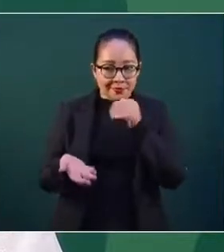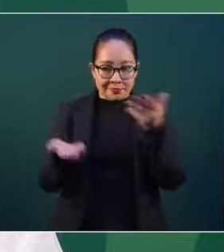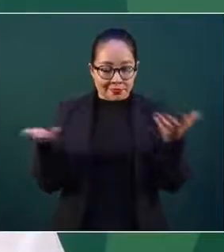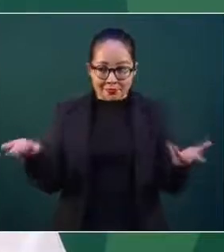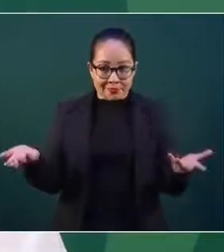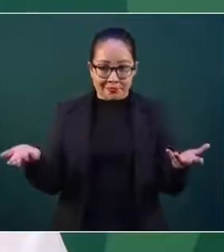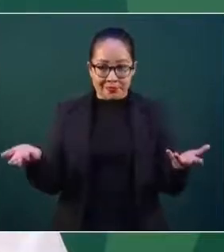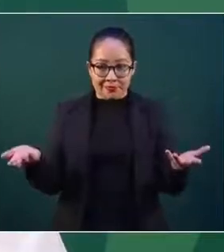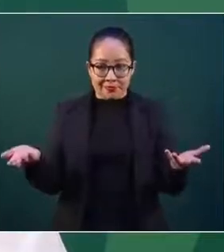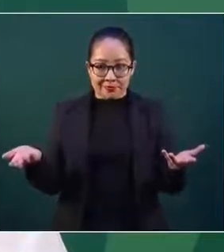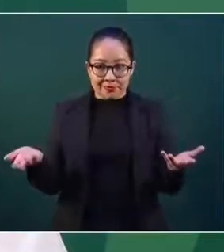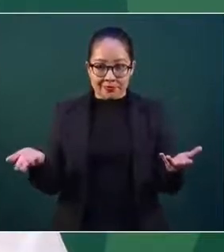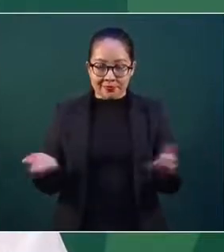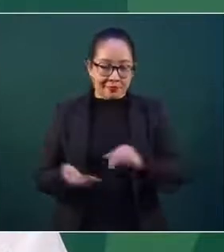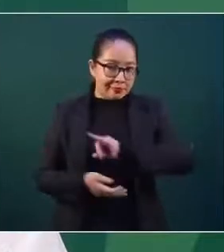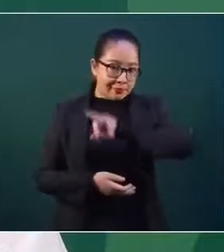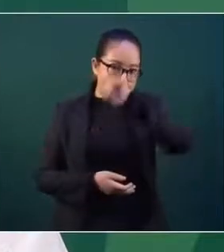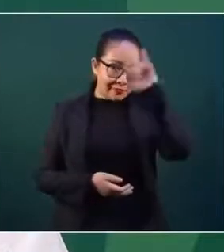Además,